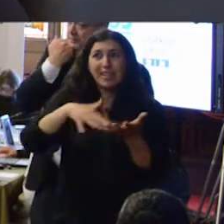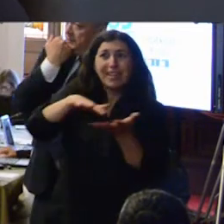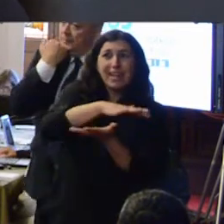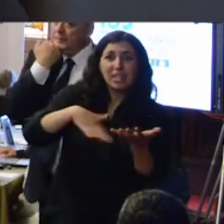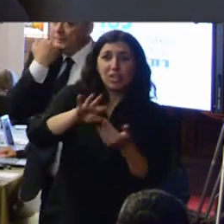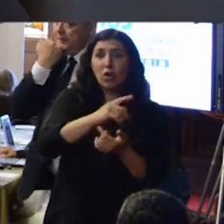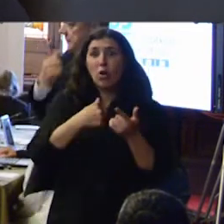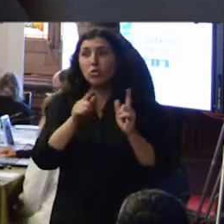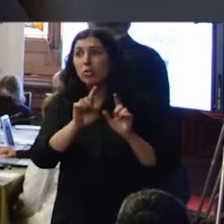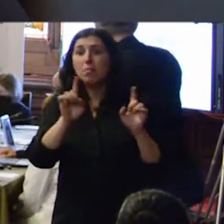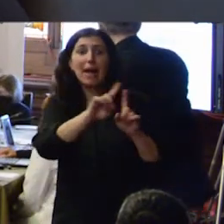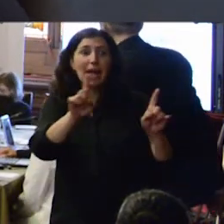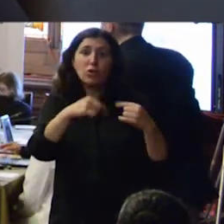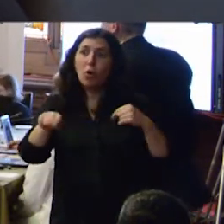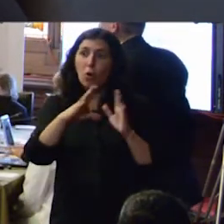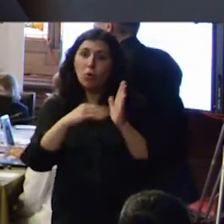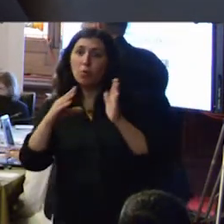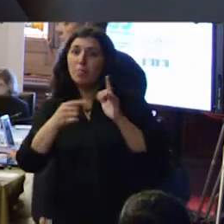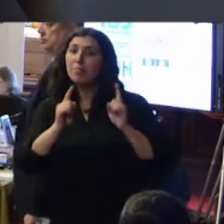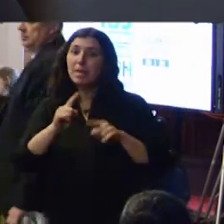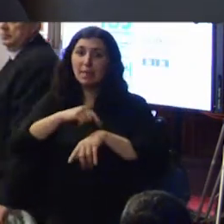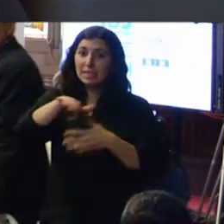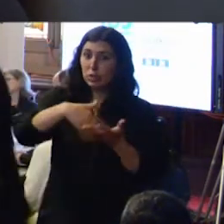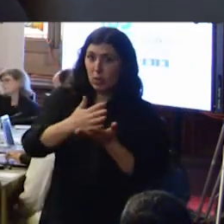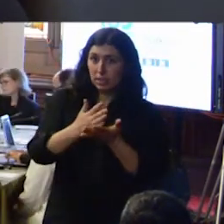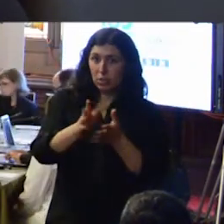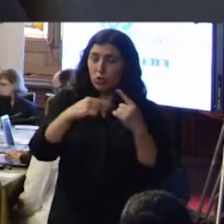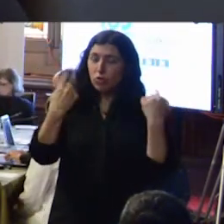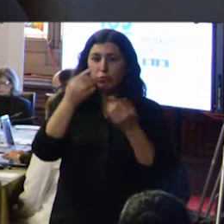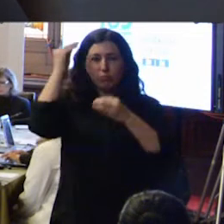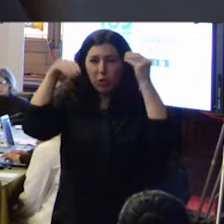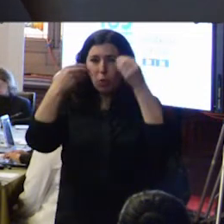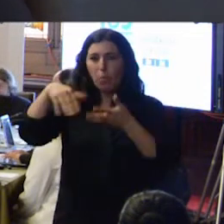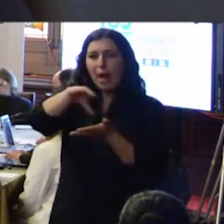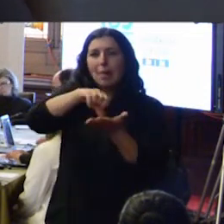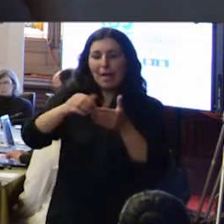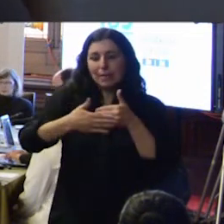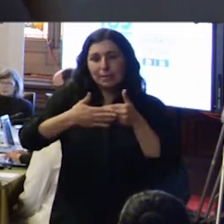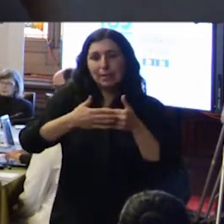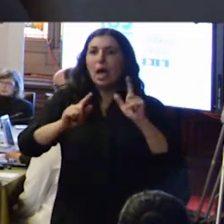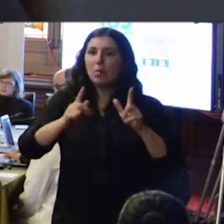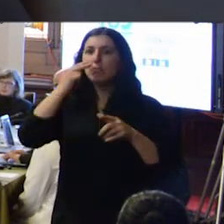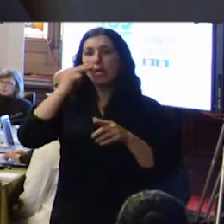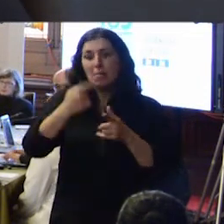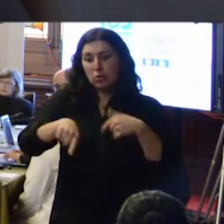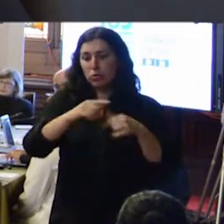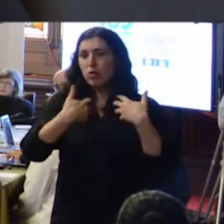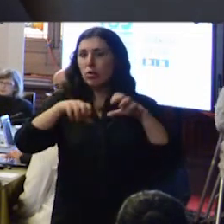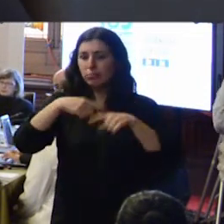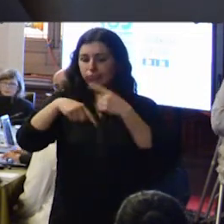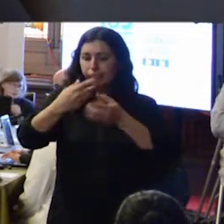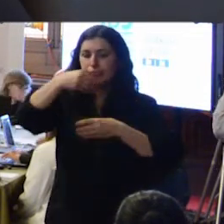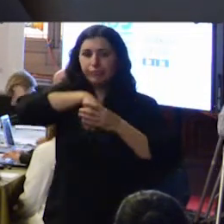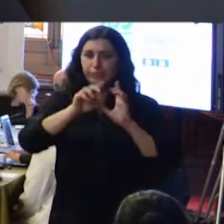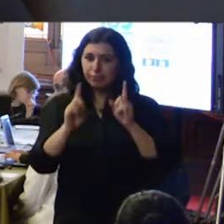no lleguemos a esos contextos. Y este es el momento propicio y es un poco lo que se pretende lograr a través de la audiencia. Si es por temas de presiones que